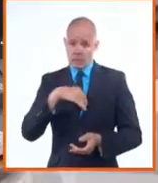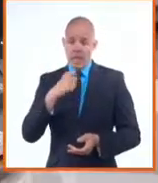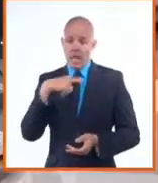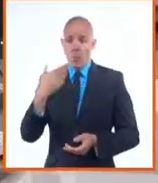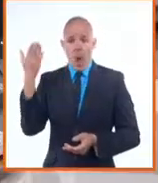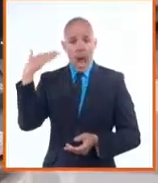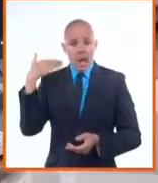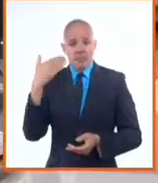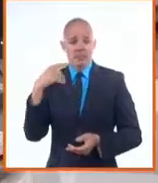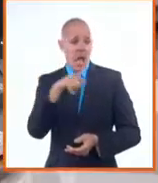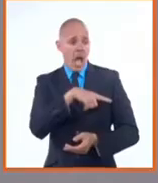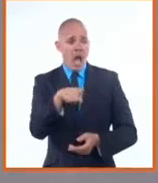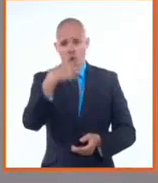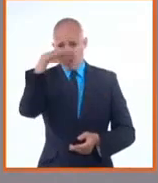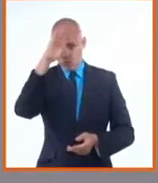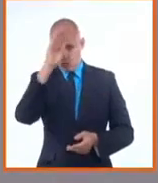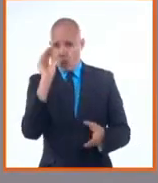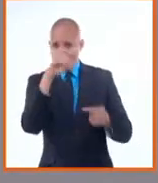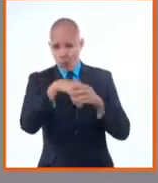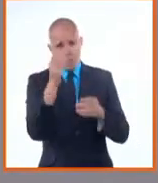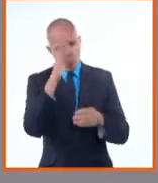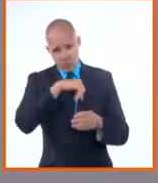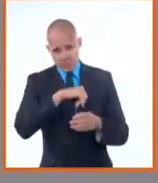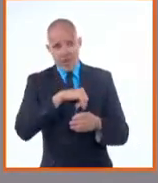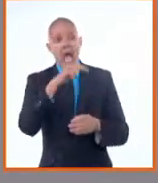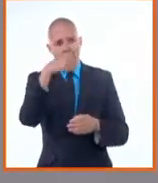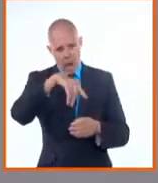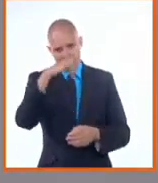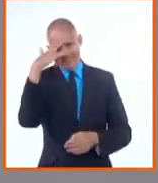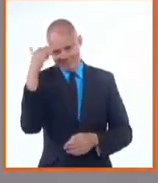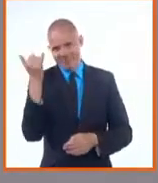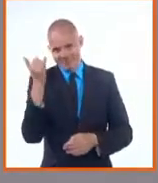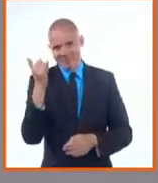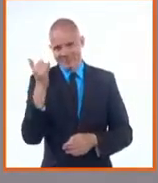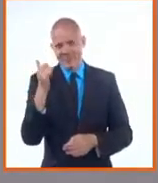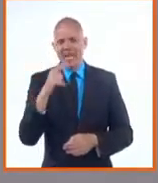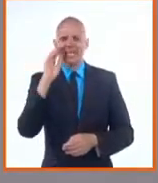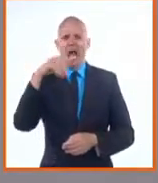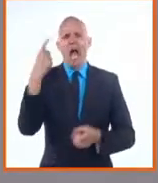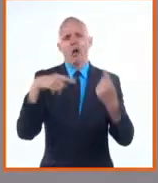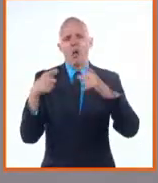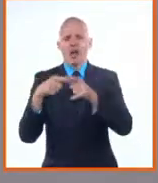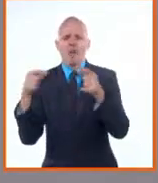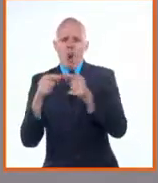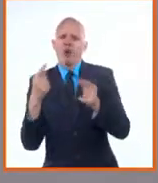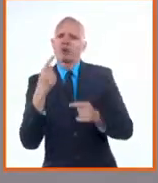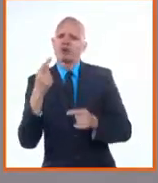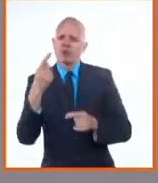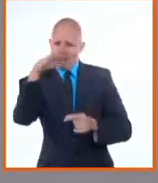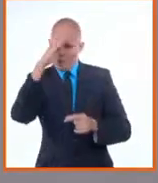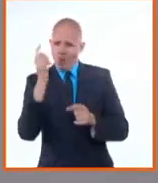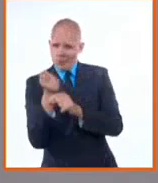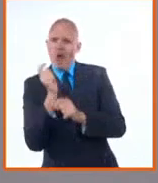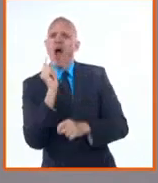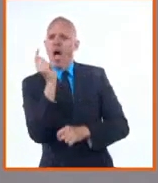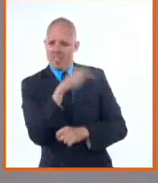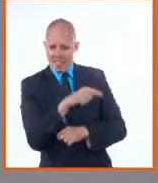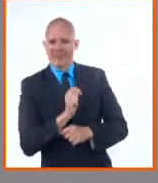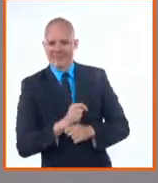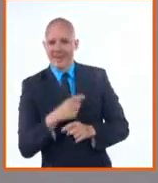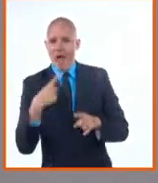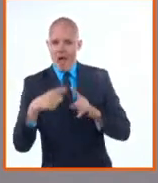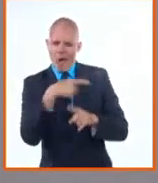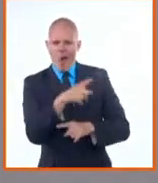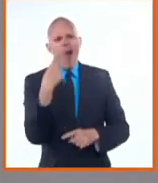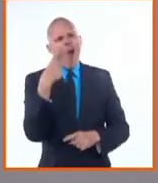japonesa enorgullece ser también testigo de la manera en que lo mismo la ovación